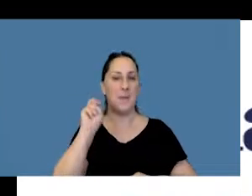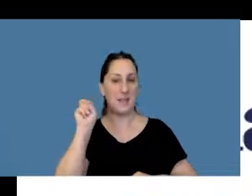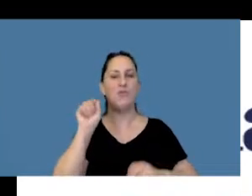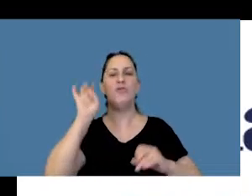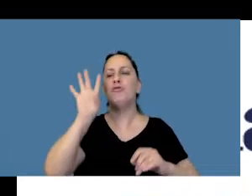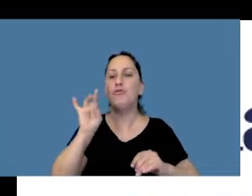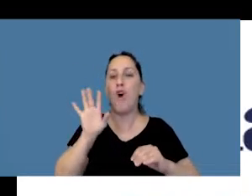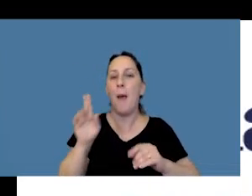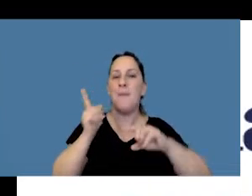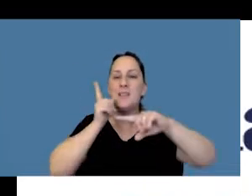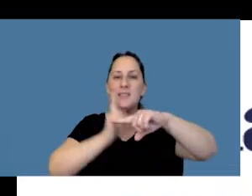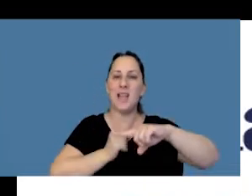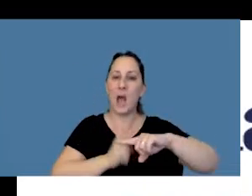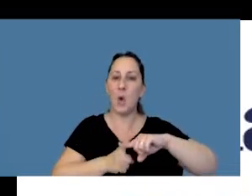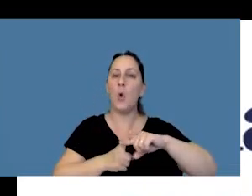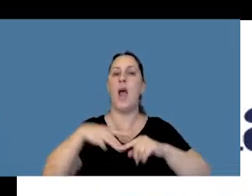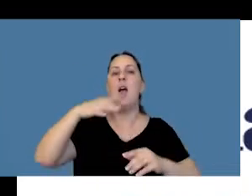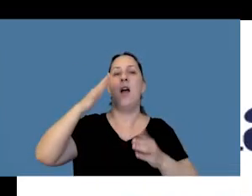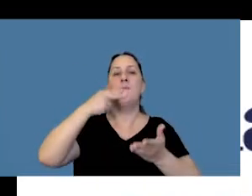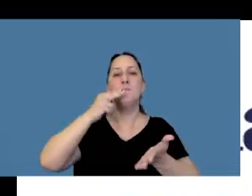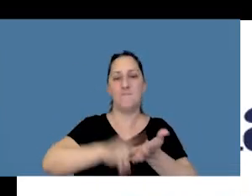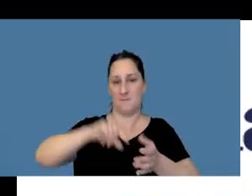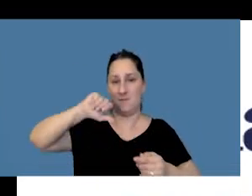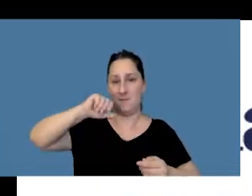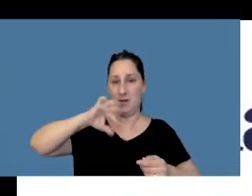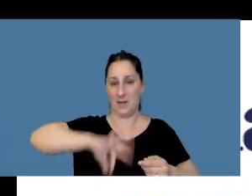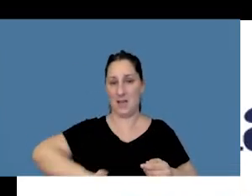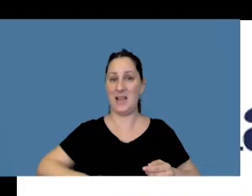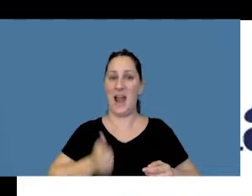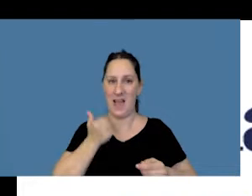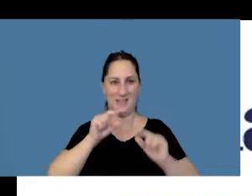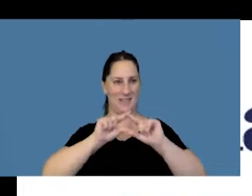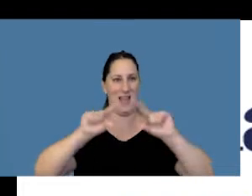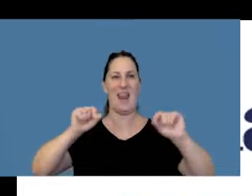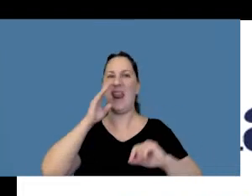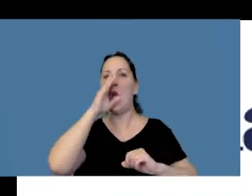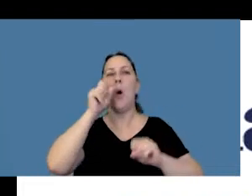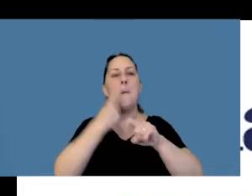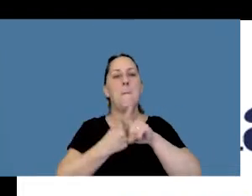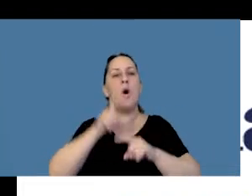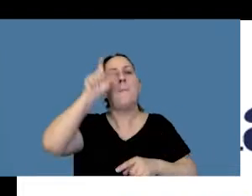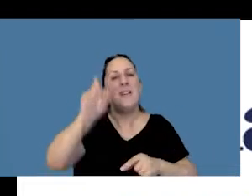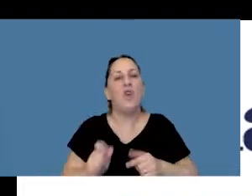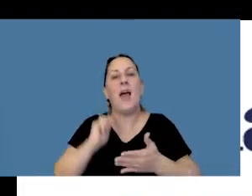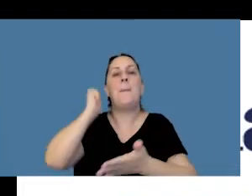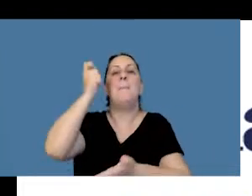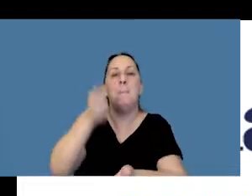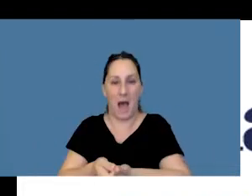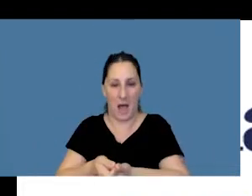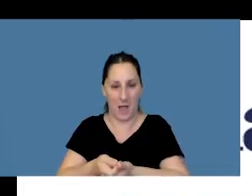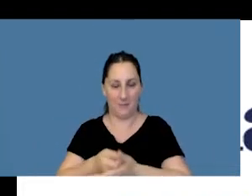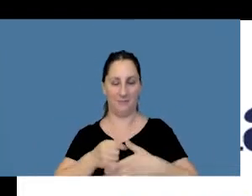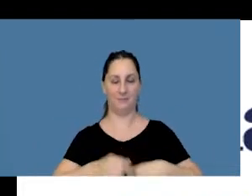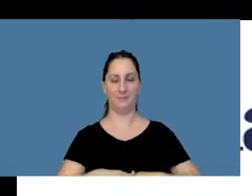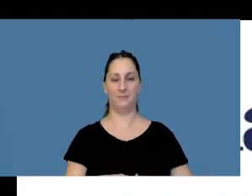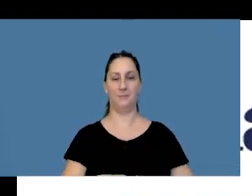ser computada en ganancias, y lo puse en negrita, por el contribuyente que efectuará el pago.